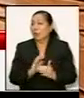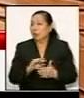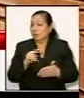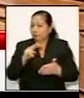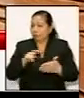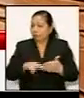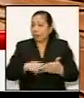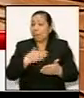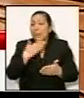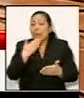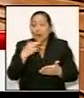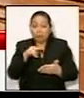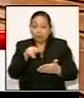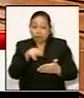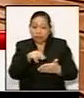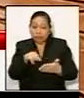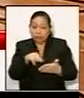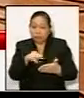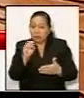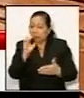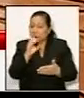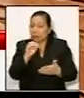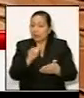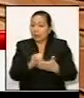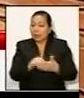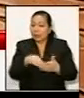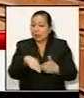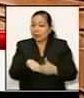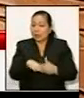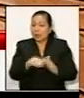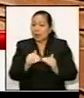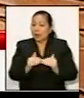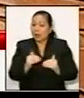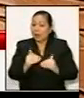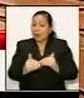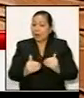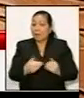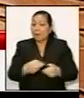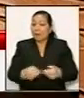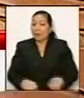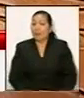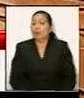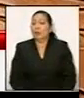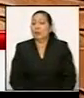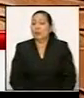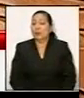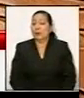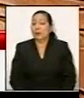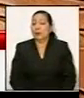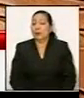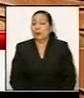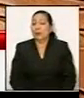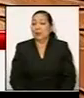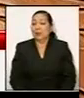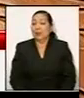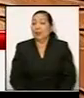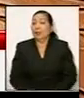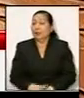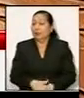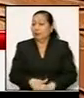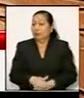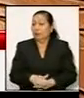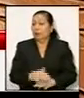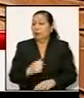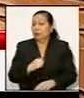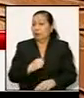de calidad lo que buscaríamos es que se cumpla a lo largo del proceso de producción en la gestión que